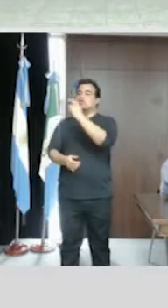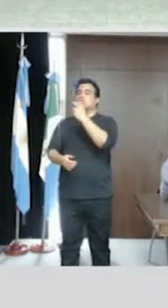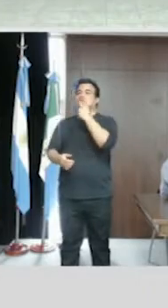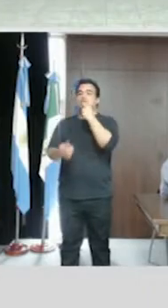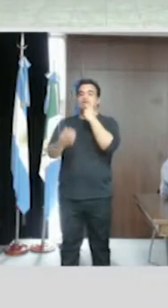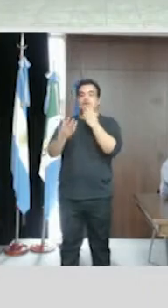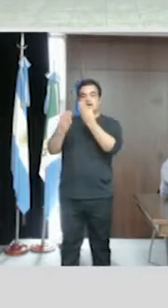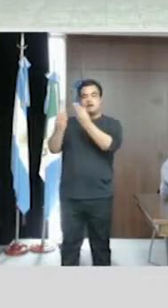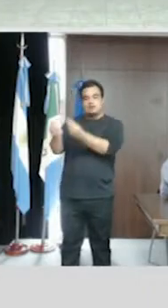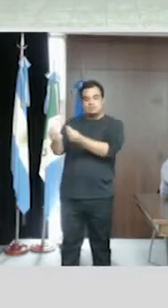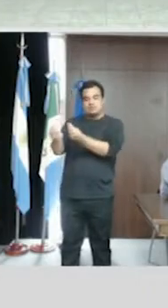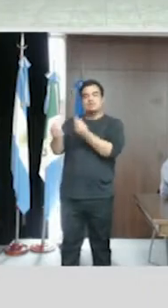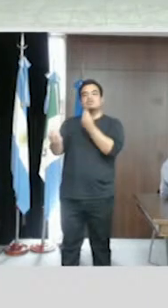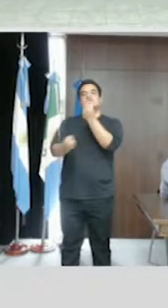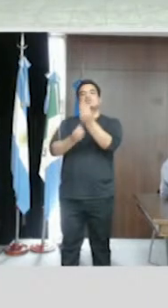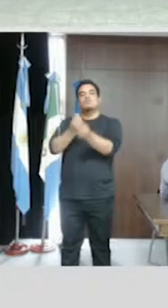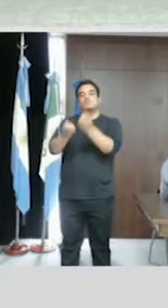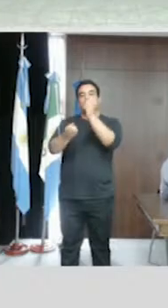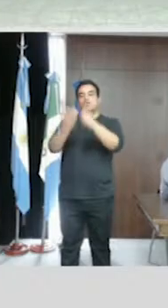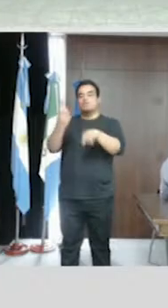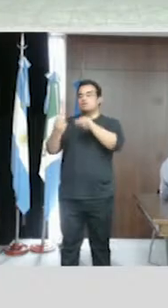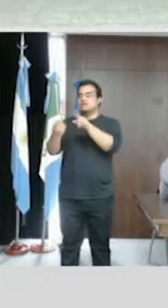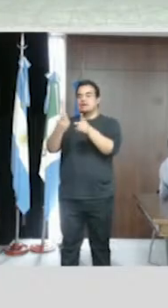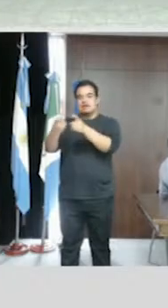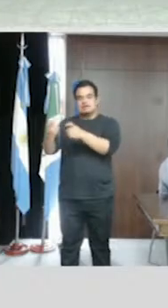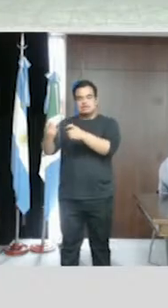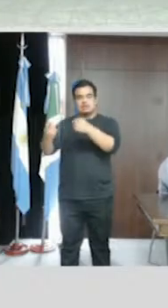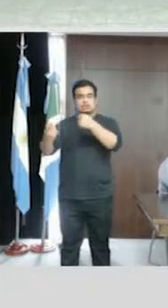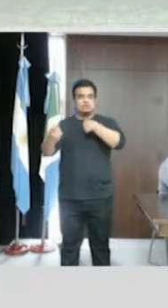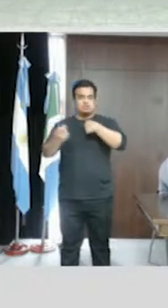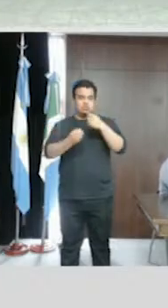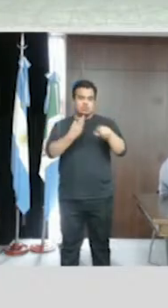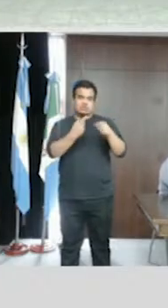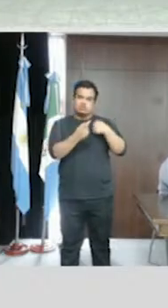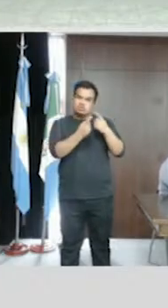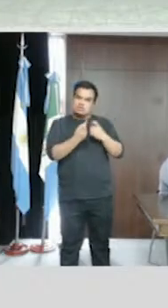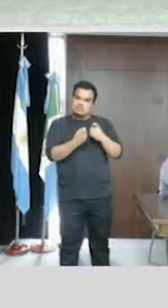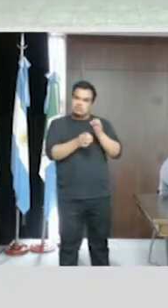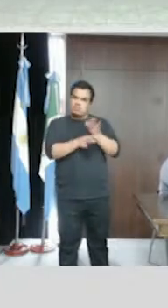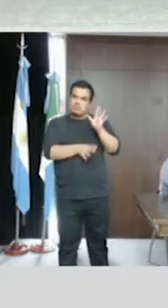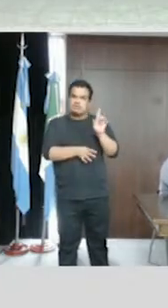necesidades de ese paciente, no en las mías como profesional de salud,